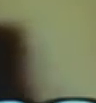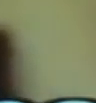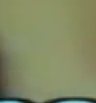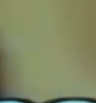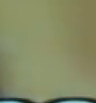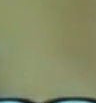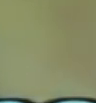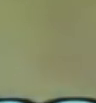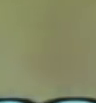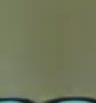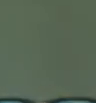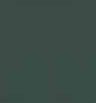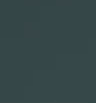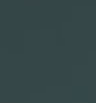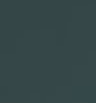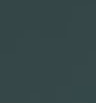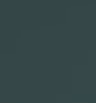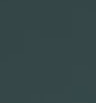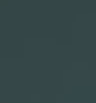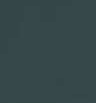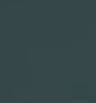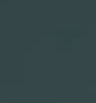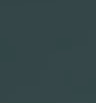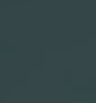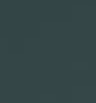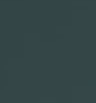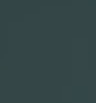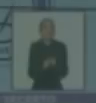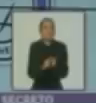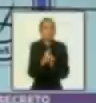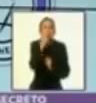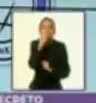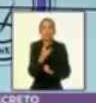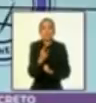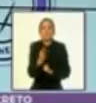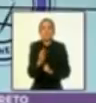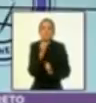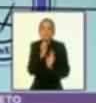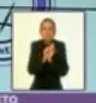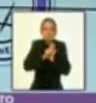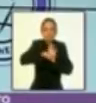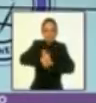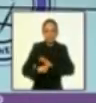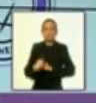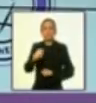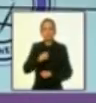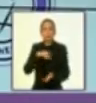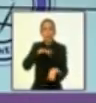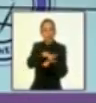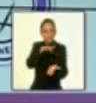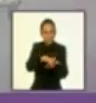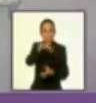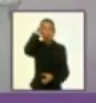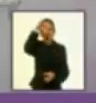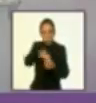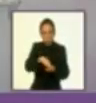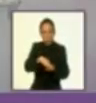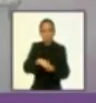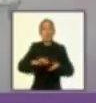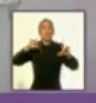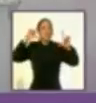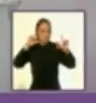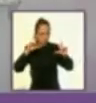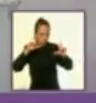poco más de una hora este debate entre los candidatos a la jefatura de gobierno de la Ciudad de